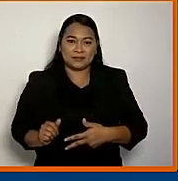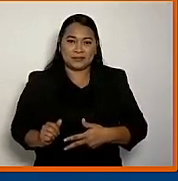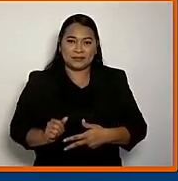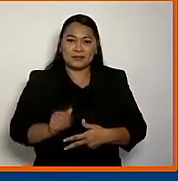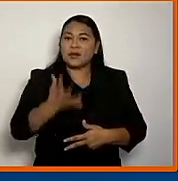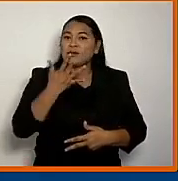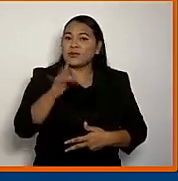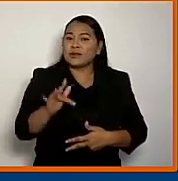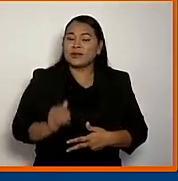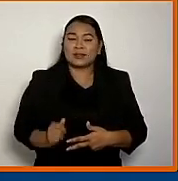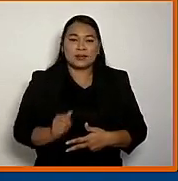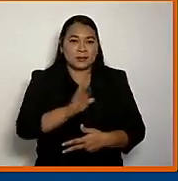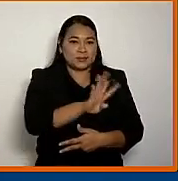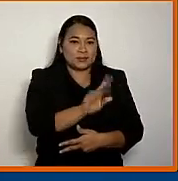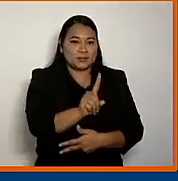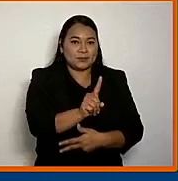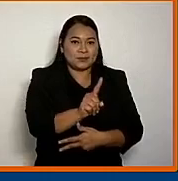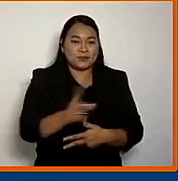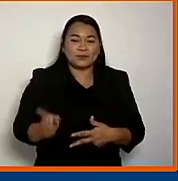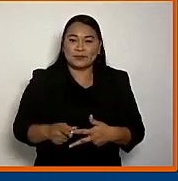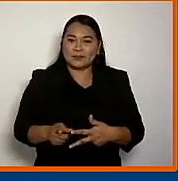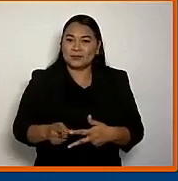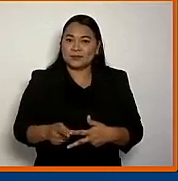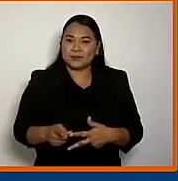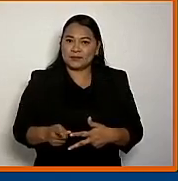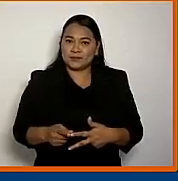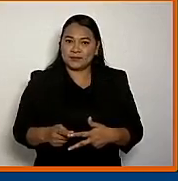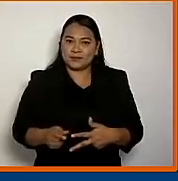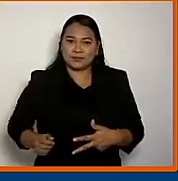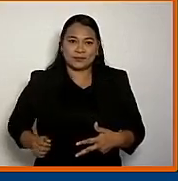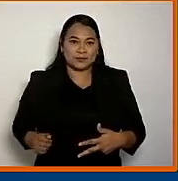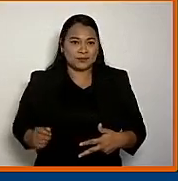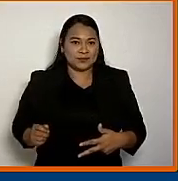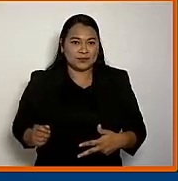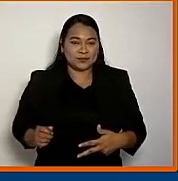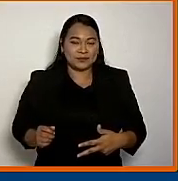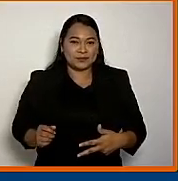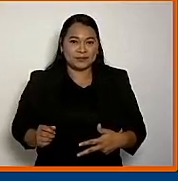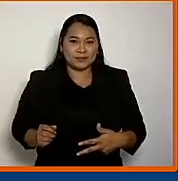Suerte 41, segundo número favorecido.